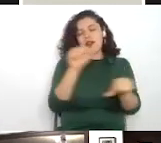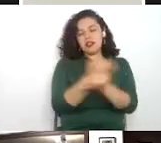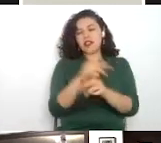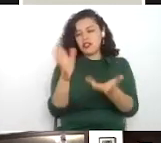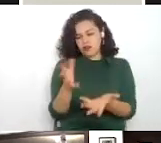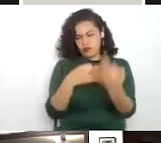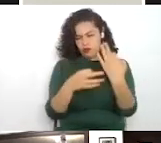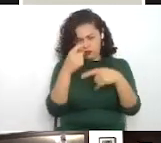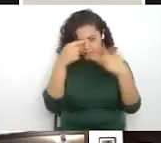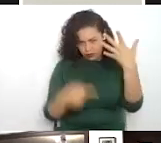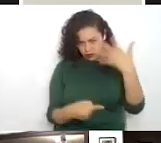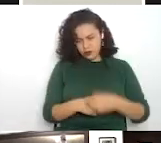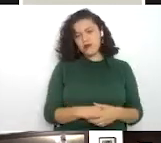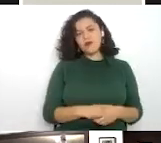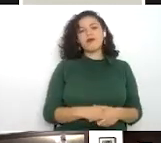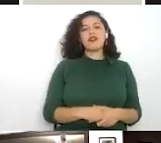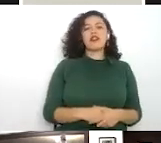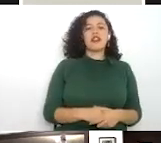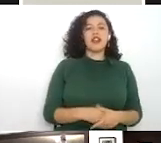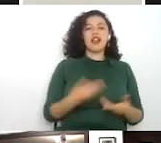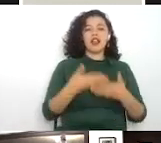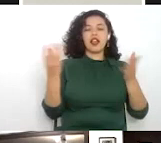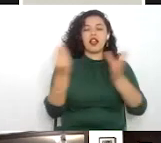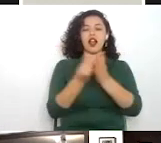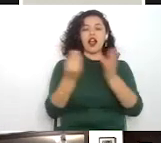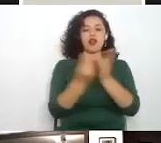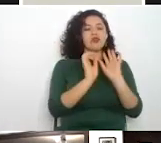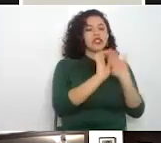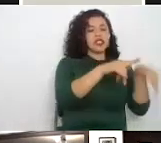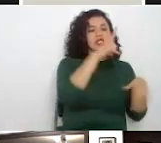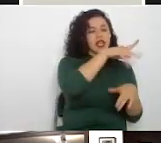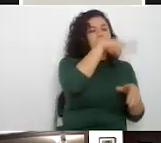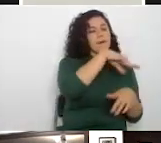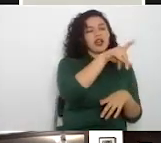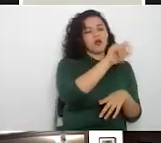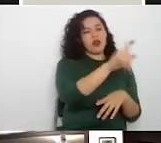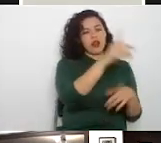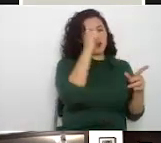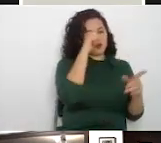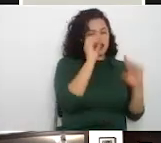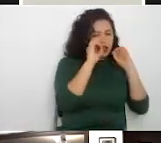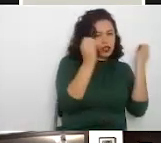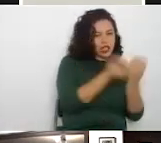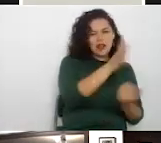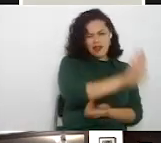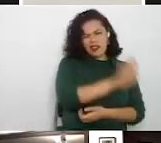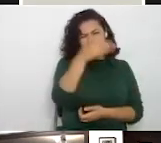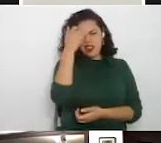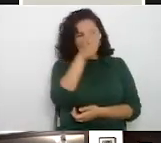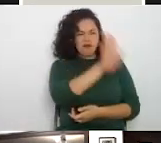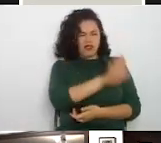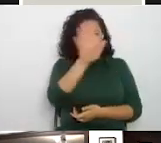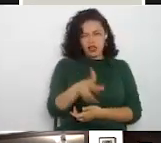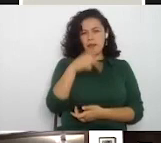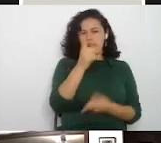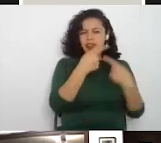Como pueden ver, los que están tomando el curso de manual de organización son similares las etapas con ciertas